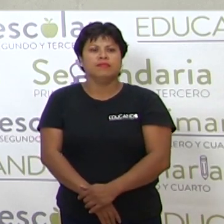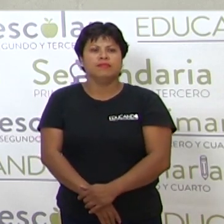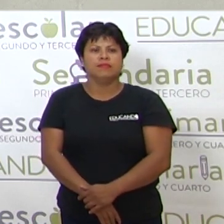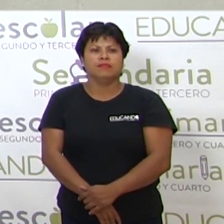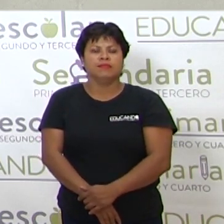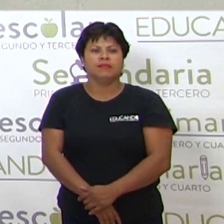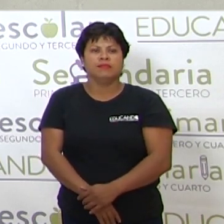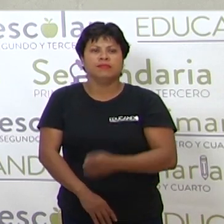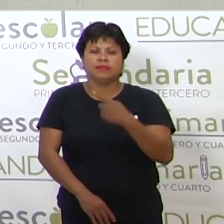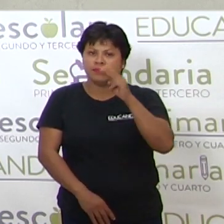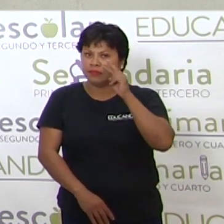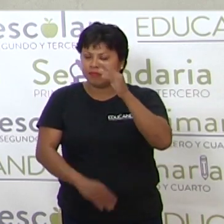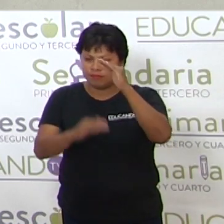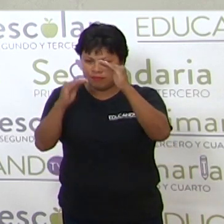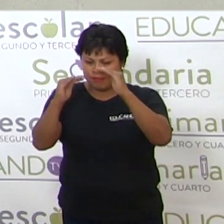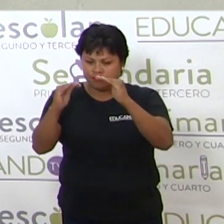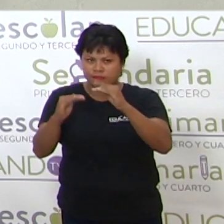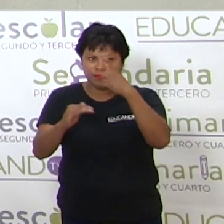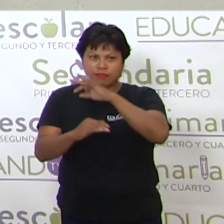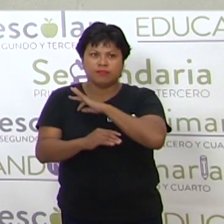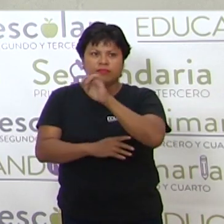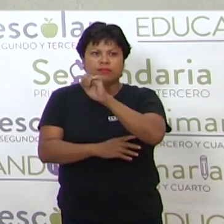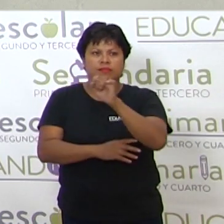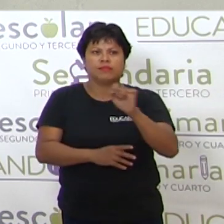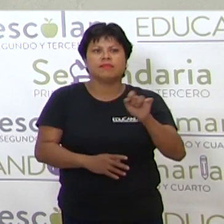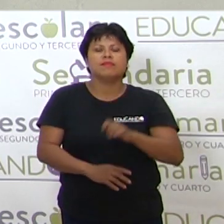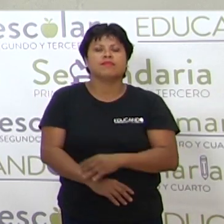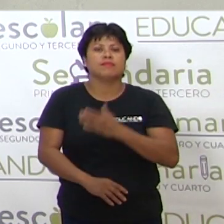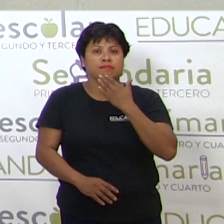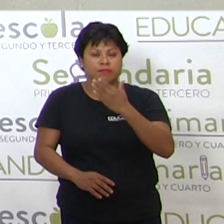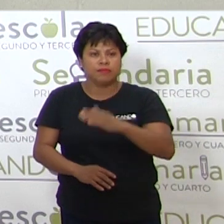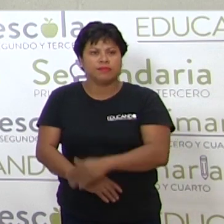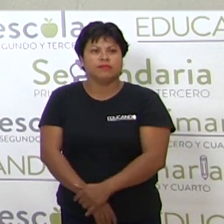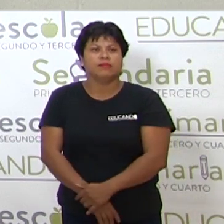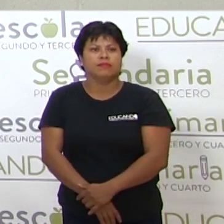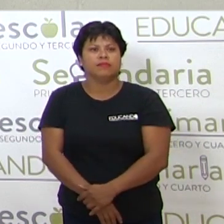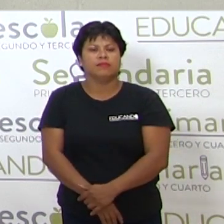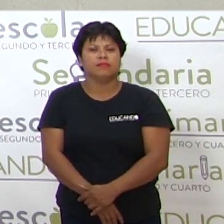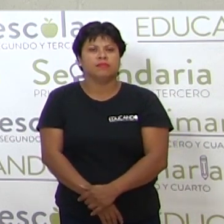para que tengamos espacio para escribir bien